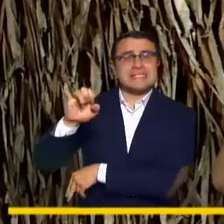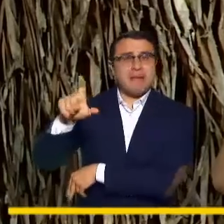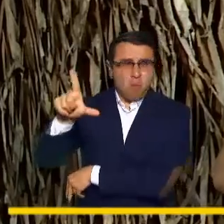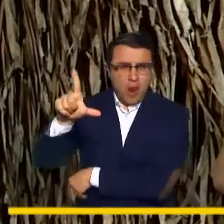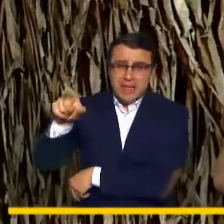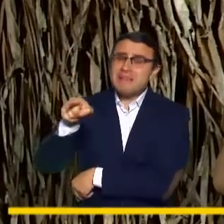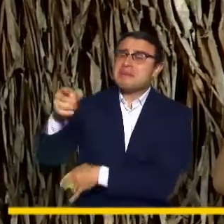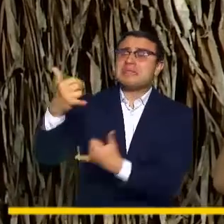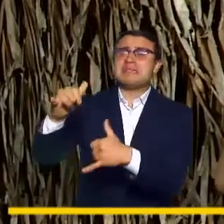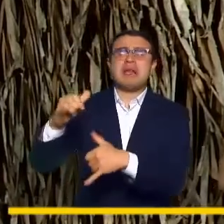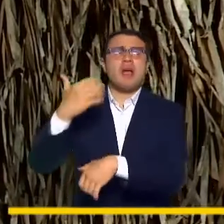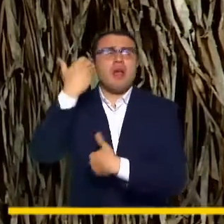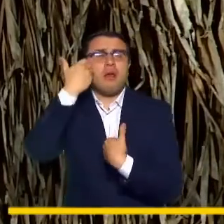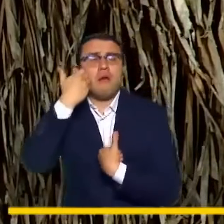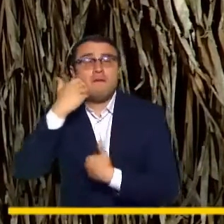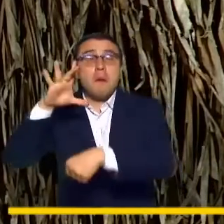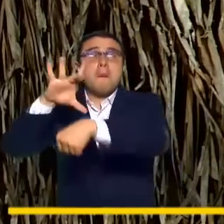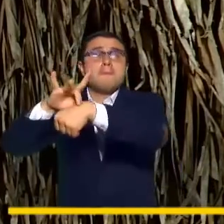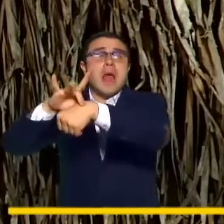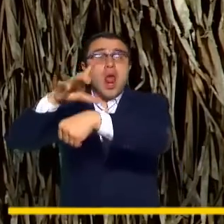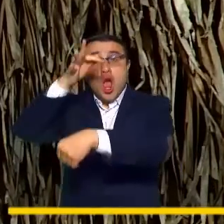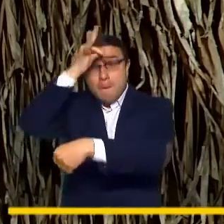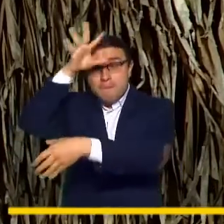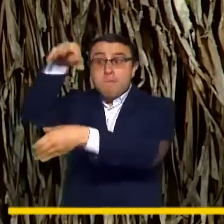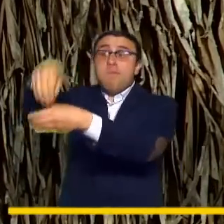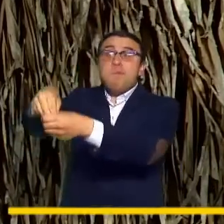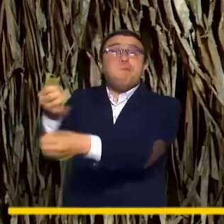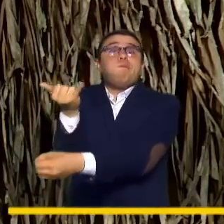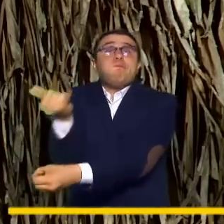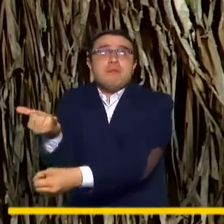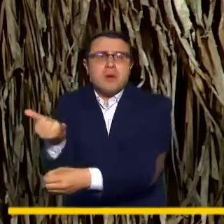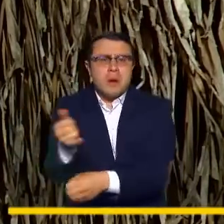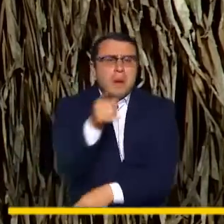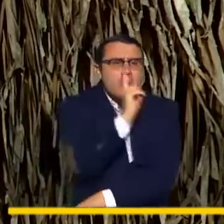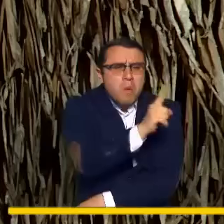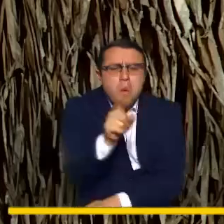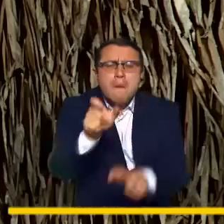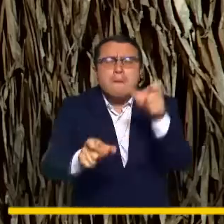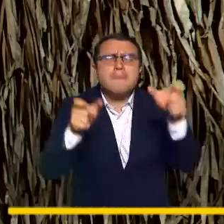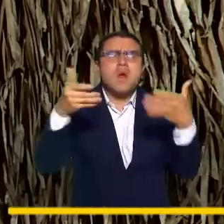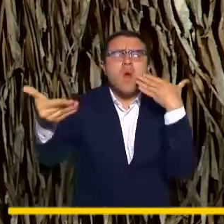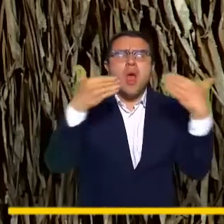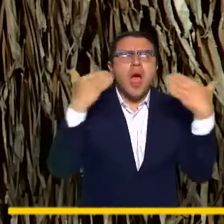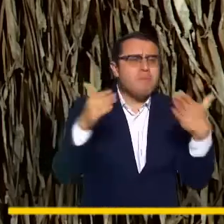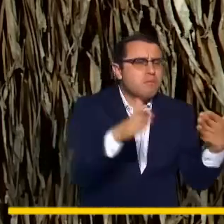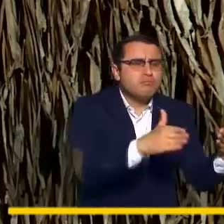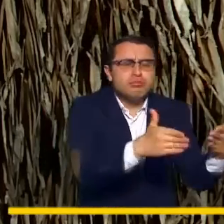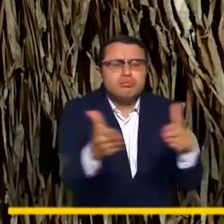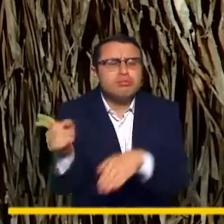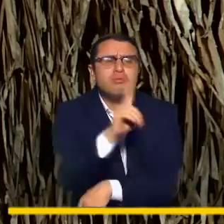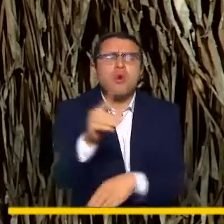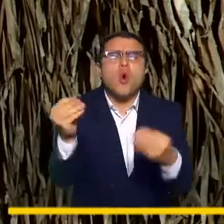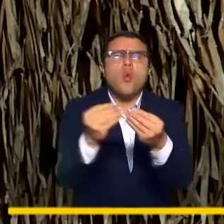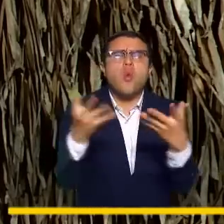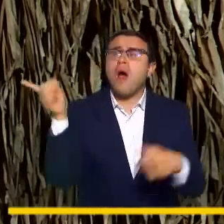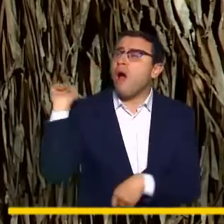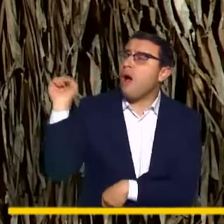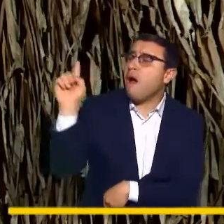una clínica. ¿Cuántas campesinas y cuántos campesinos han muerto entre tanto?